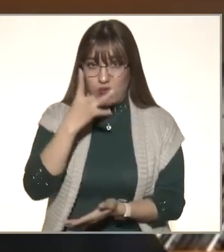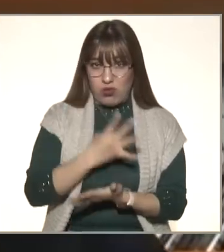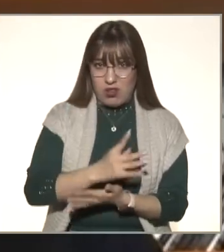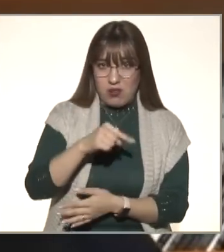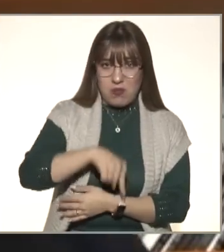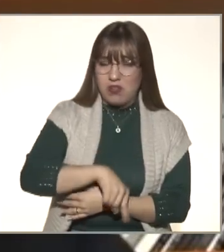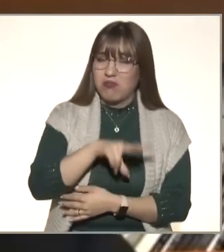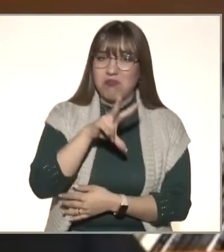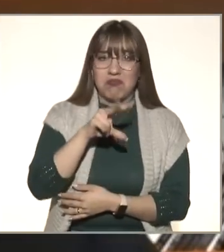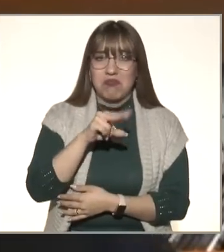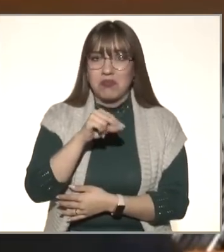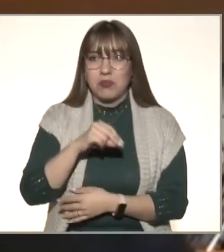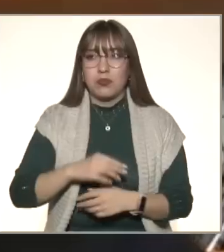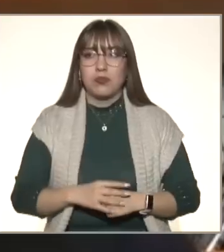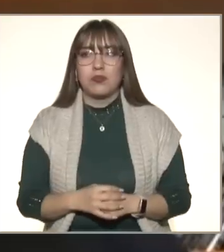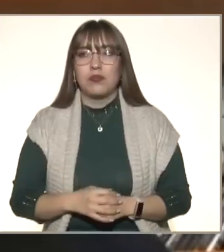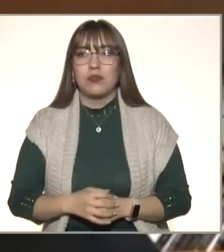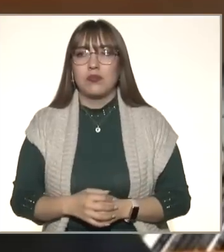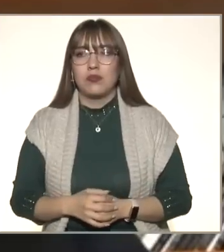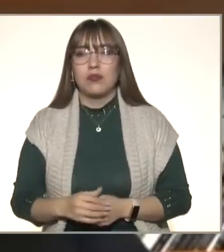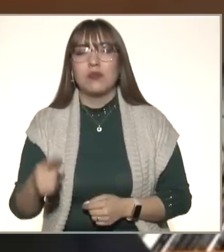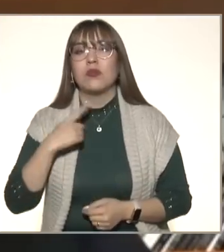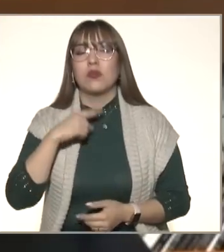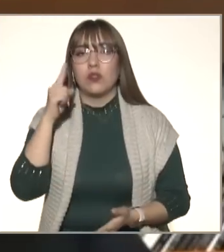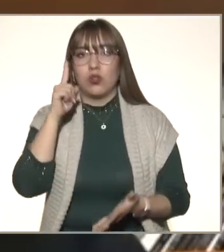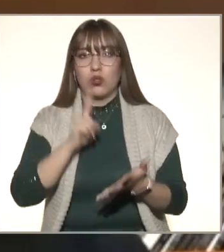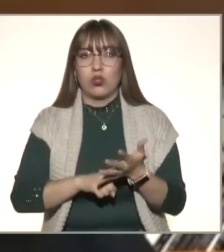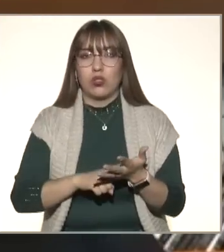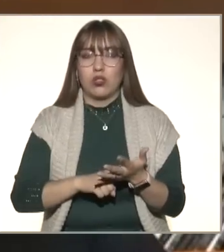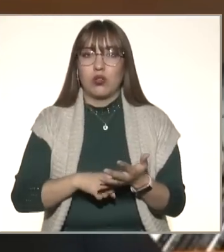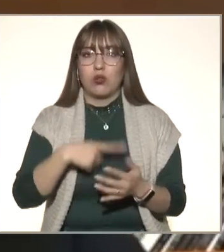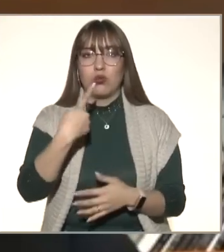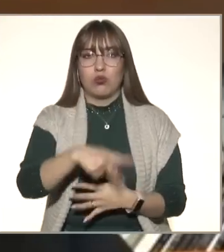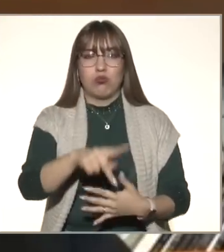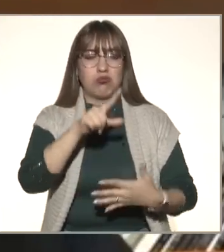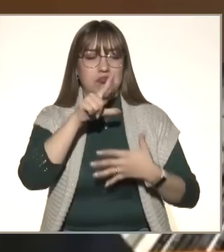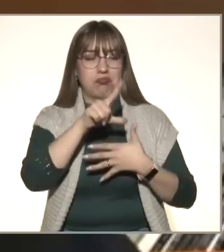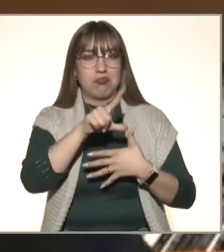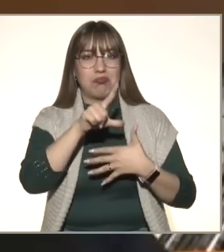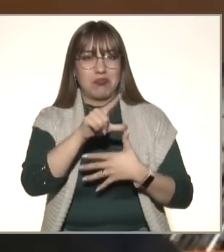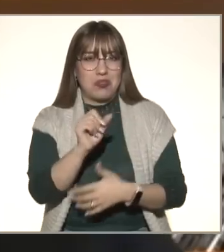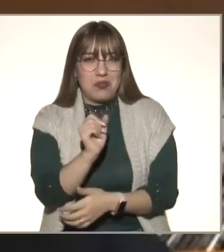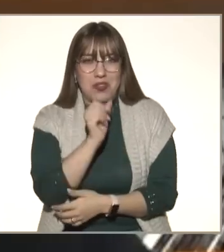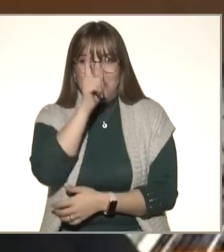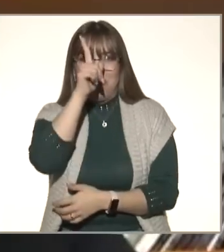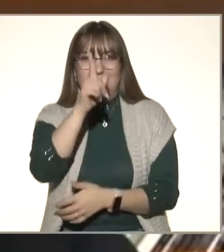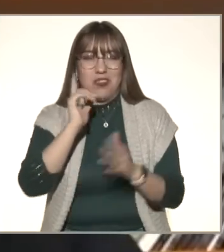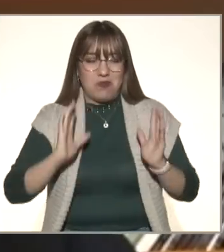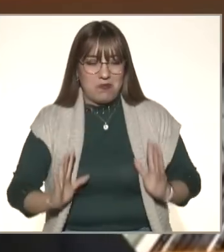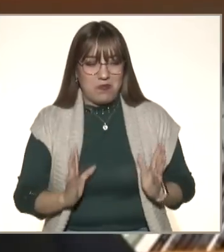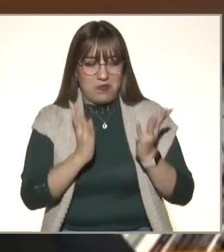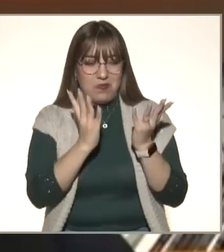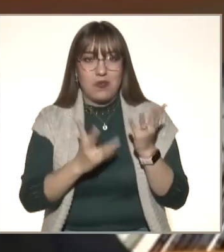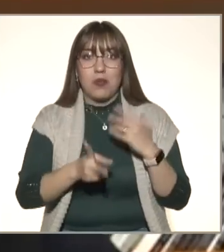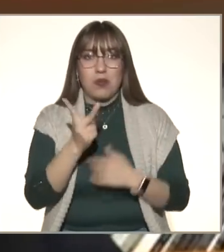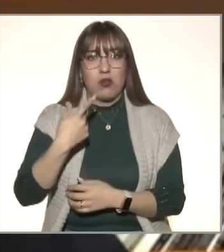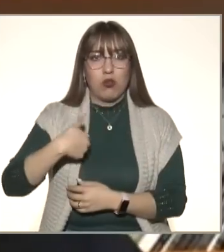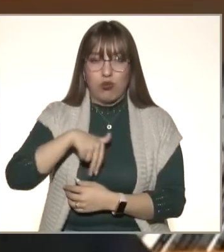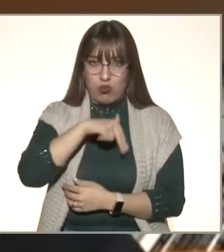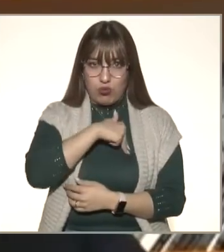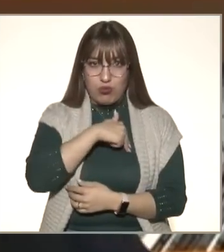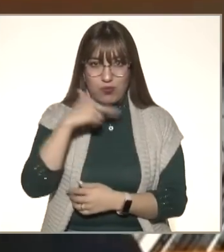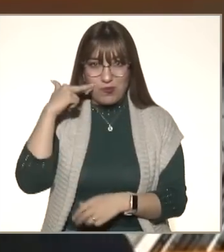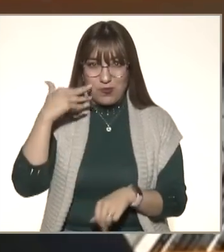que se levanta el espíritu latino de una manera especial, pero no quiero decir que somos los latinos los que